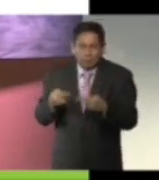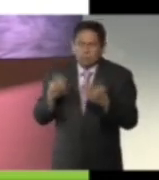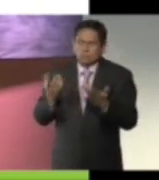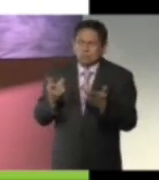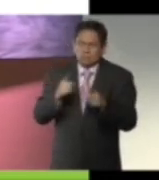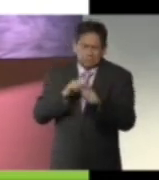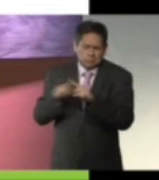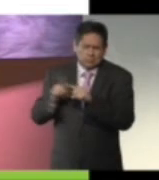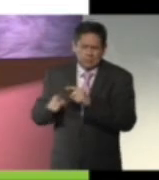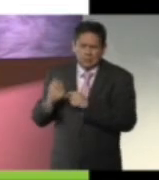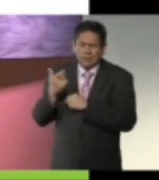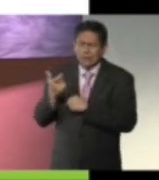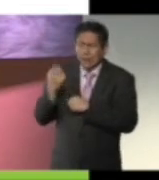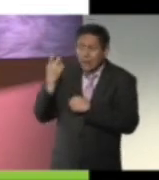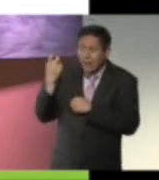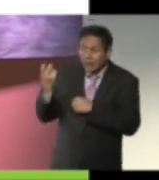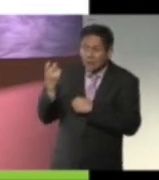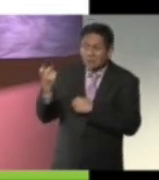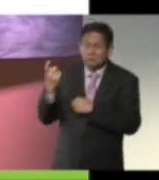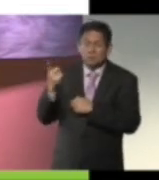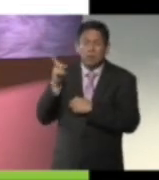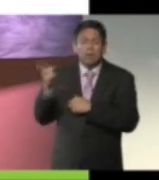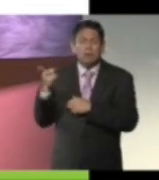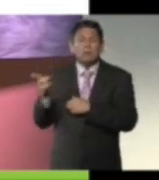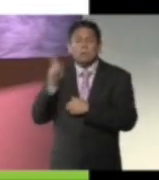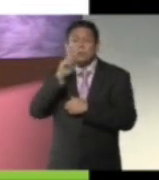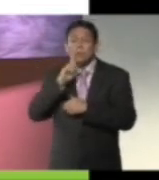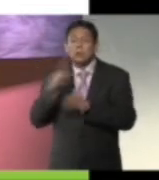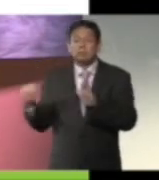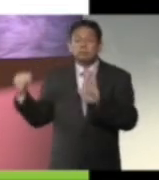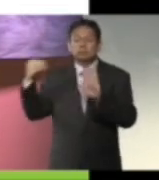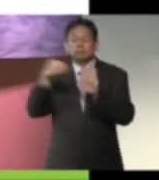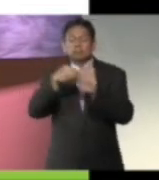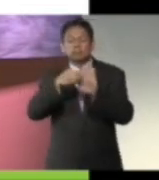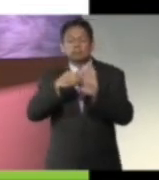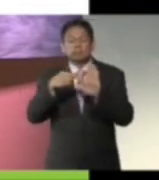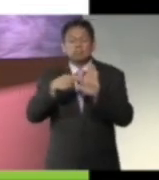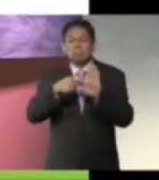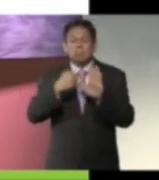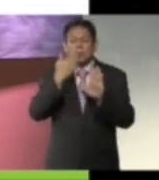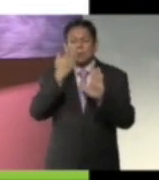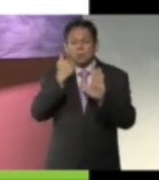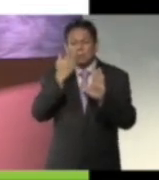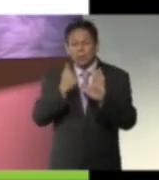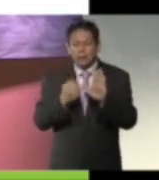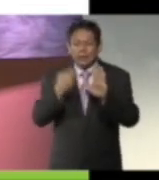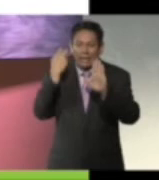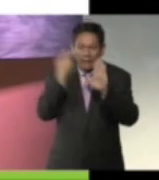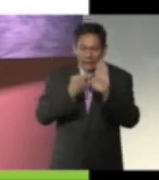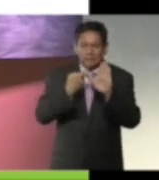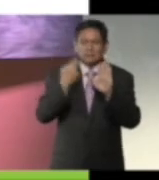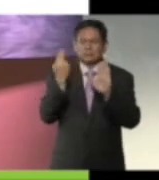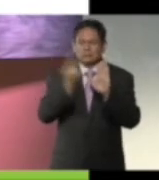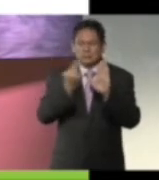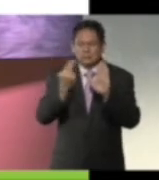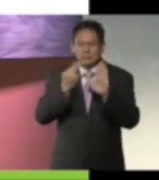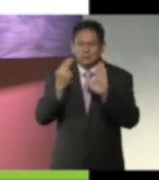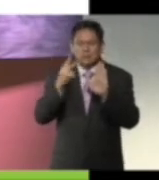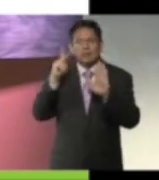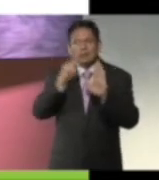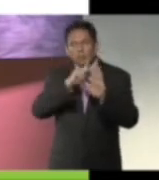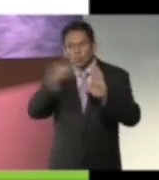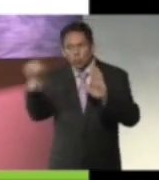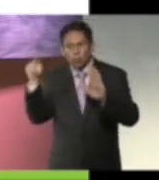Entonces, el enfoque, la perspectiva de género necesariamente tiene que ser transversal y tiene que estar en todas